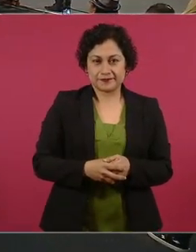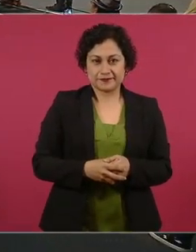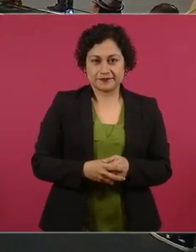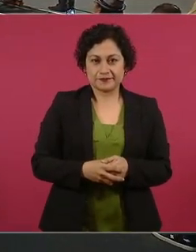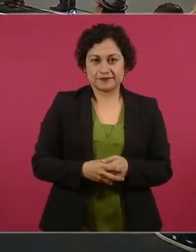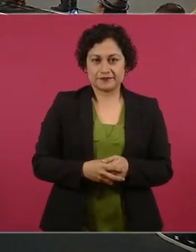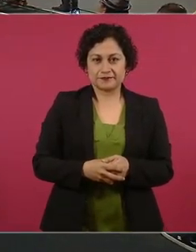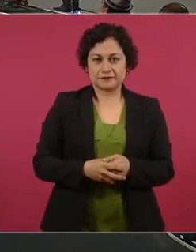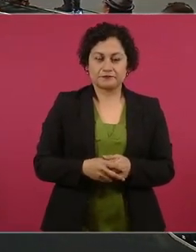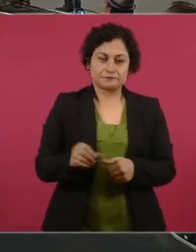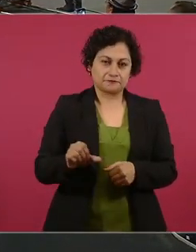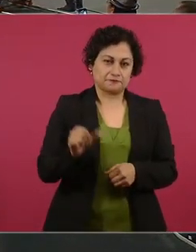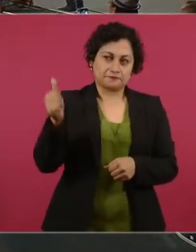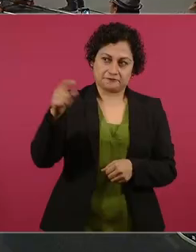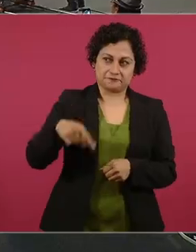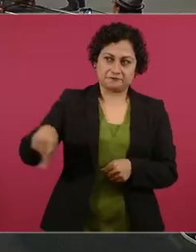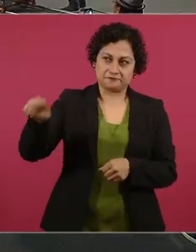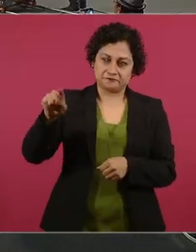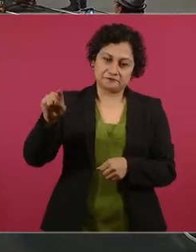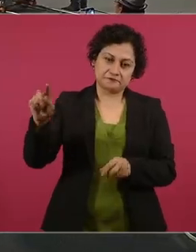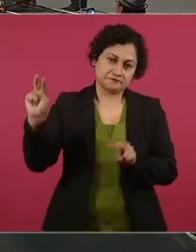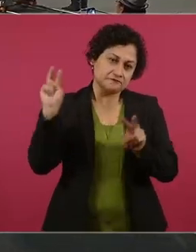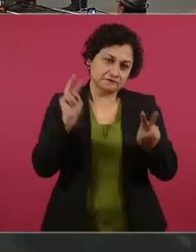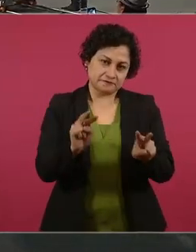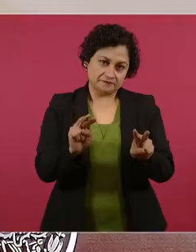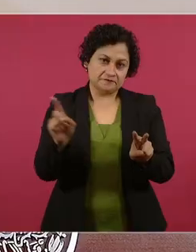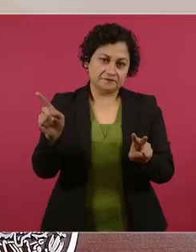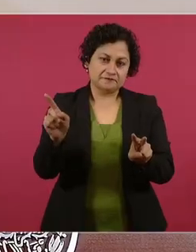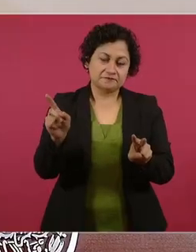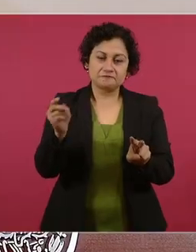Nuestro adversario, pon la de